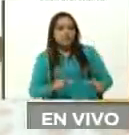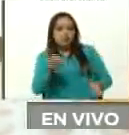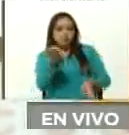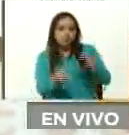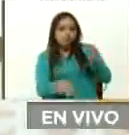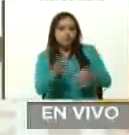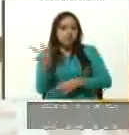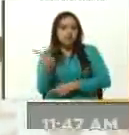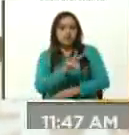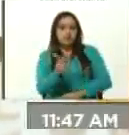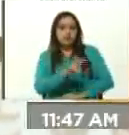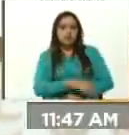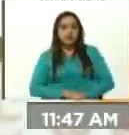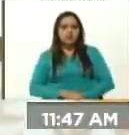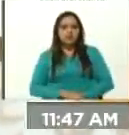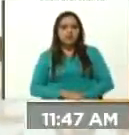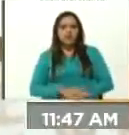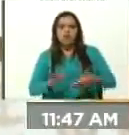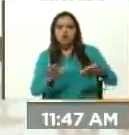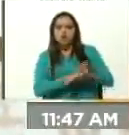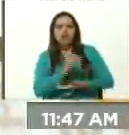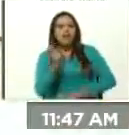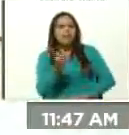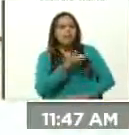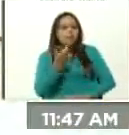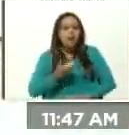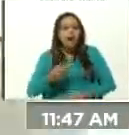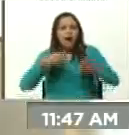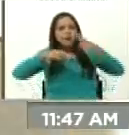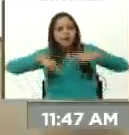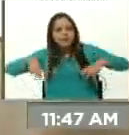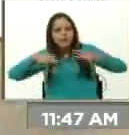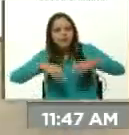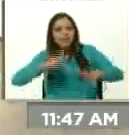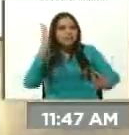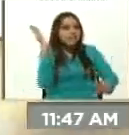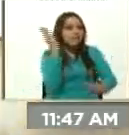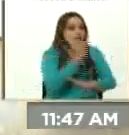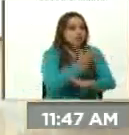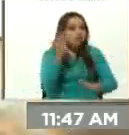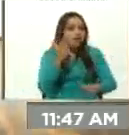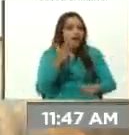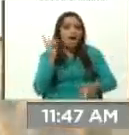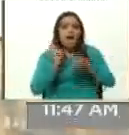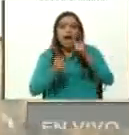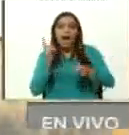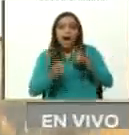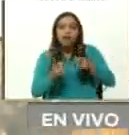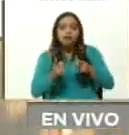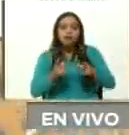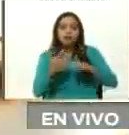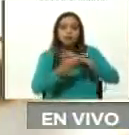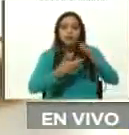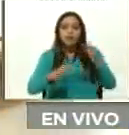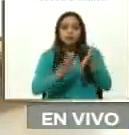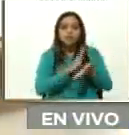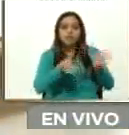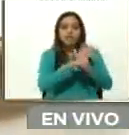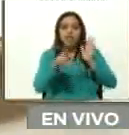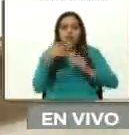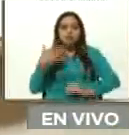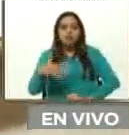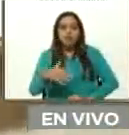venezolano en judicializar, investigar y sancionar casos bajo revisión, y que la